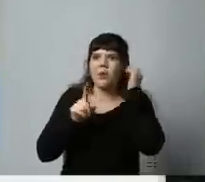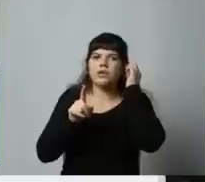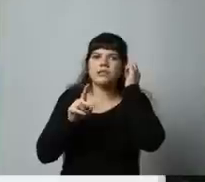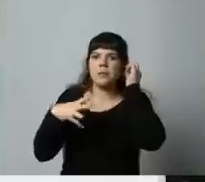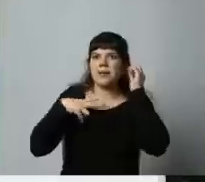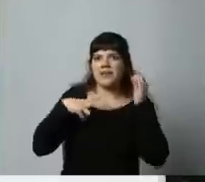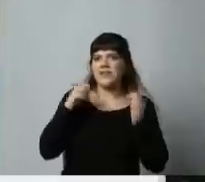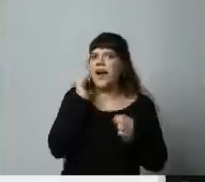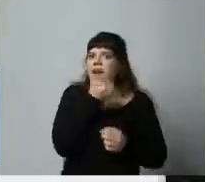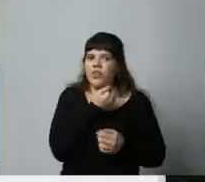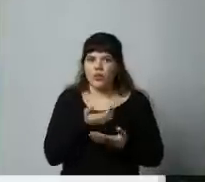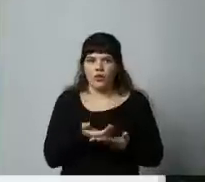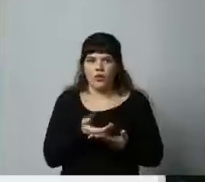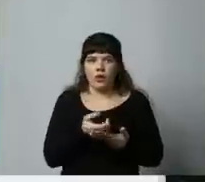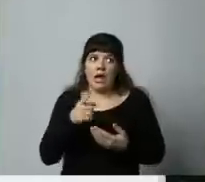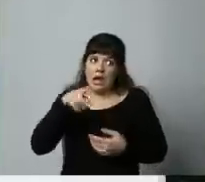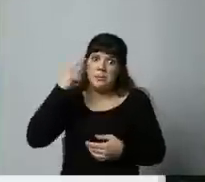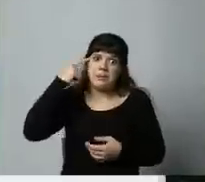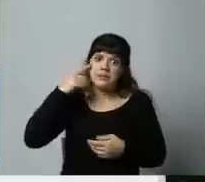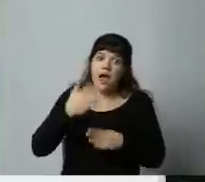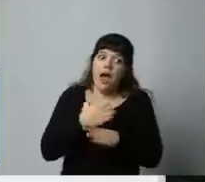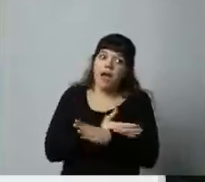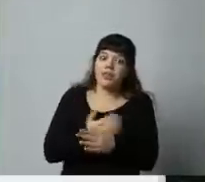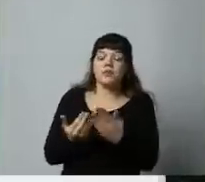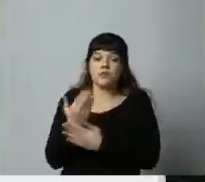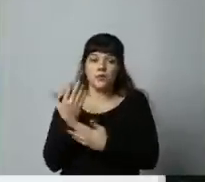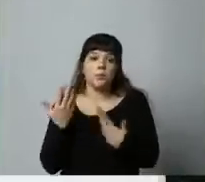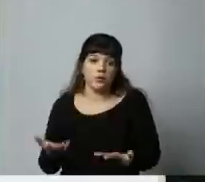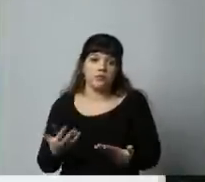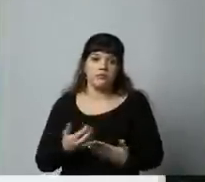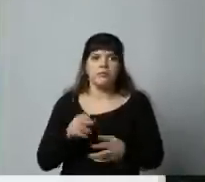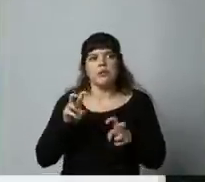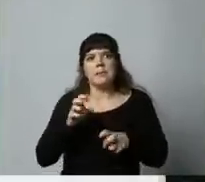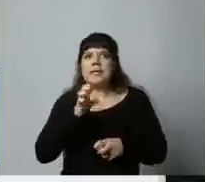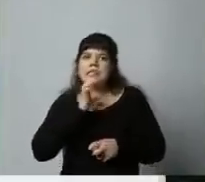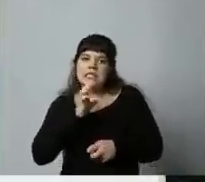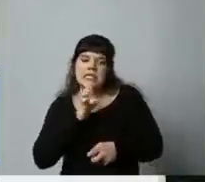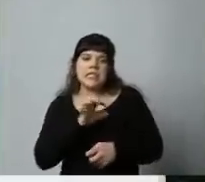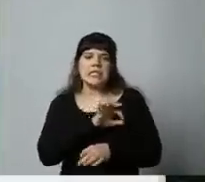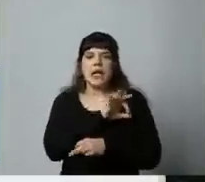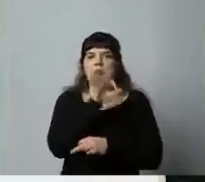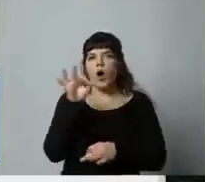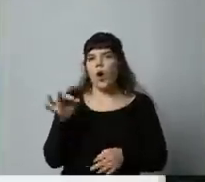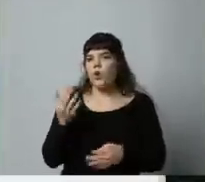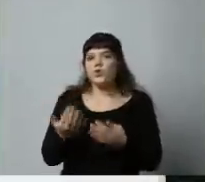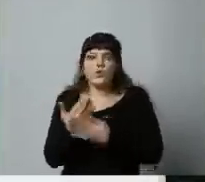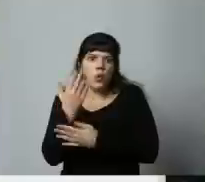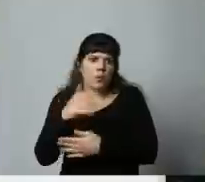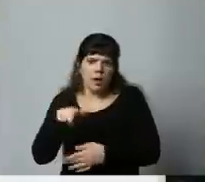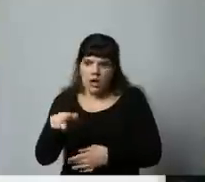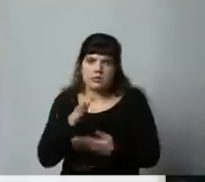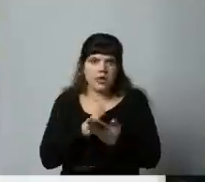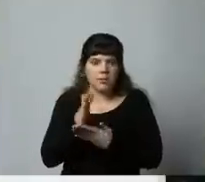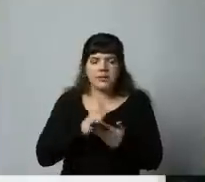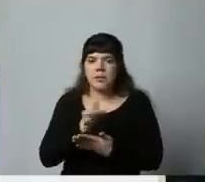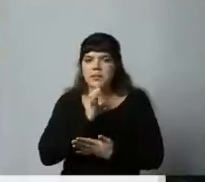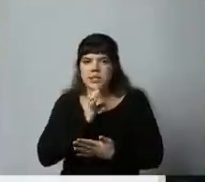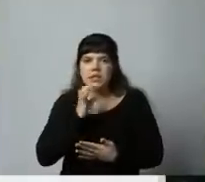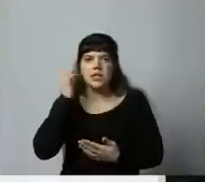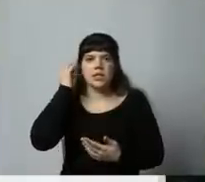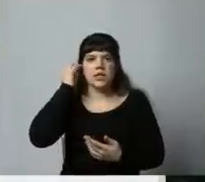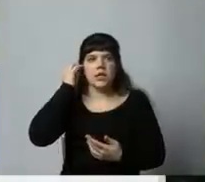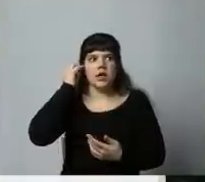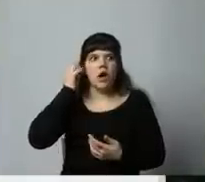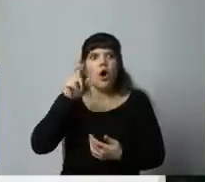bromas para las cosas que se que se este que se ponen ahí que se suben ahí y otra